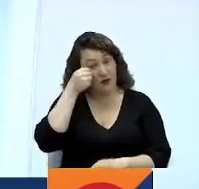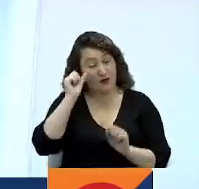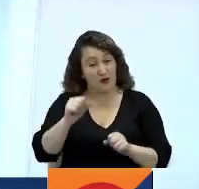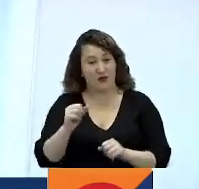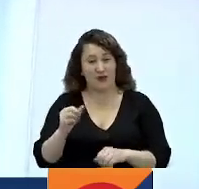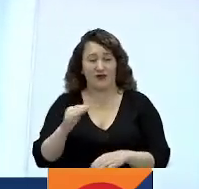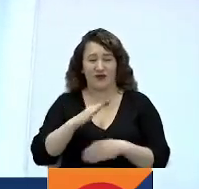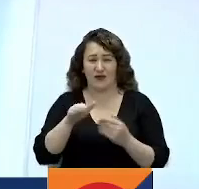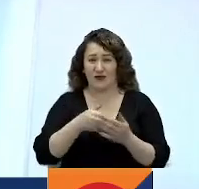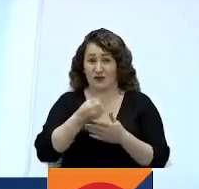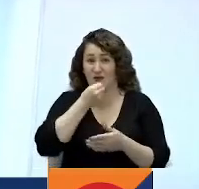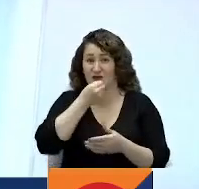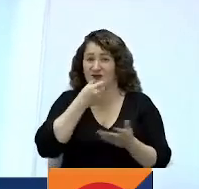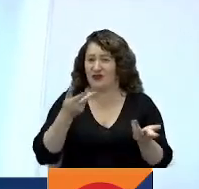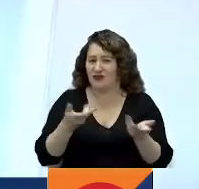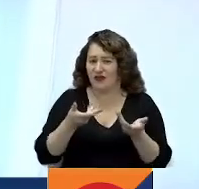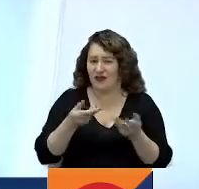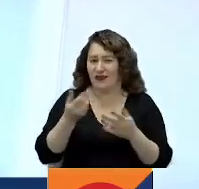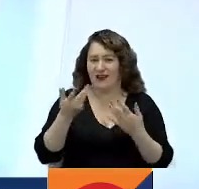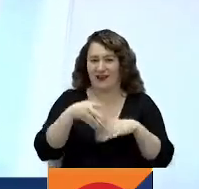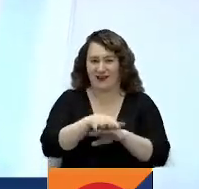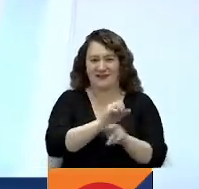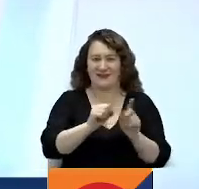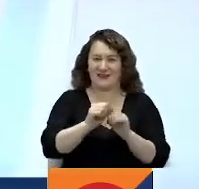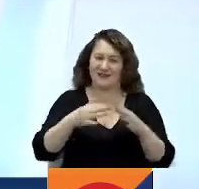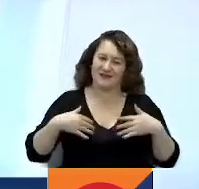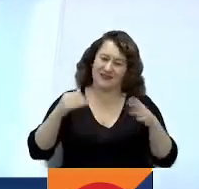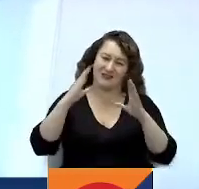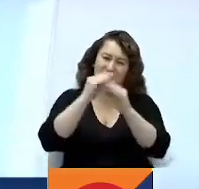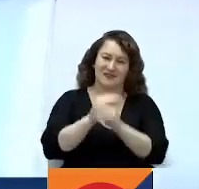todas nuestras noticias a través de las redes sociales. Feliz noche.